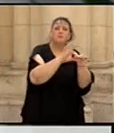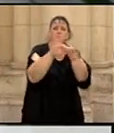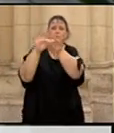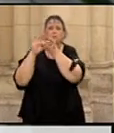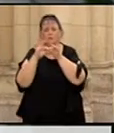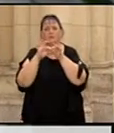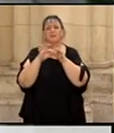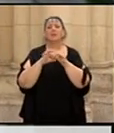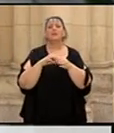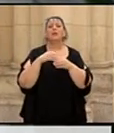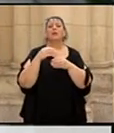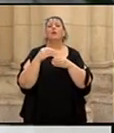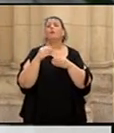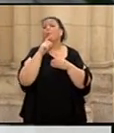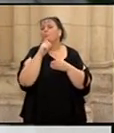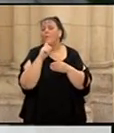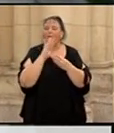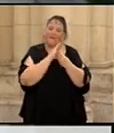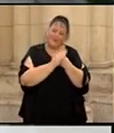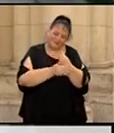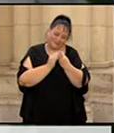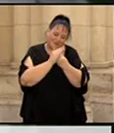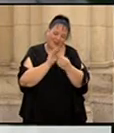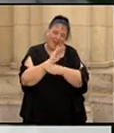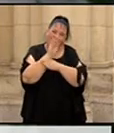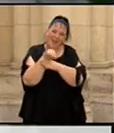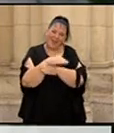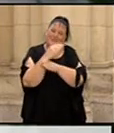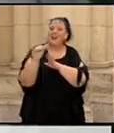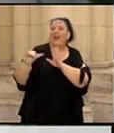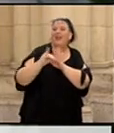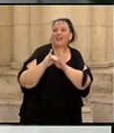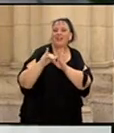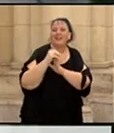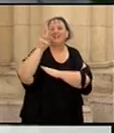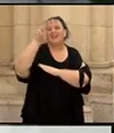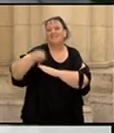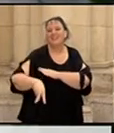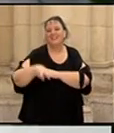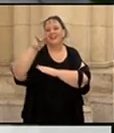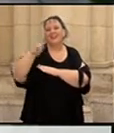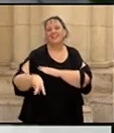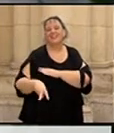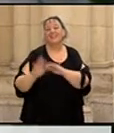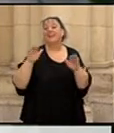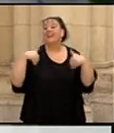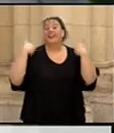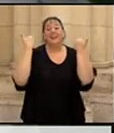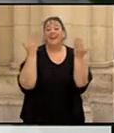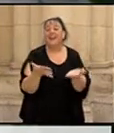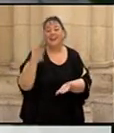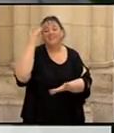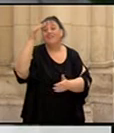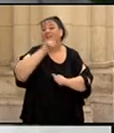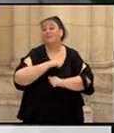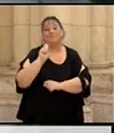hace consolándonos en la cercanía, en la verdad y regalándonos